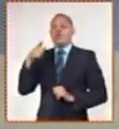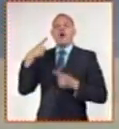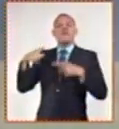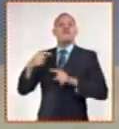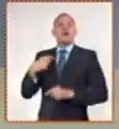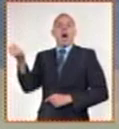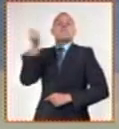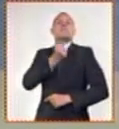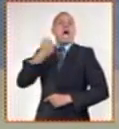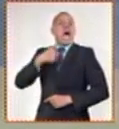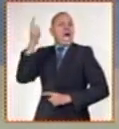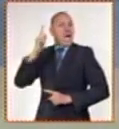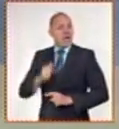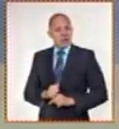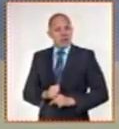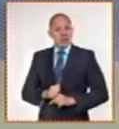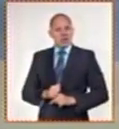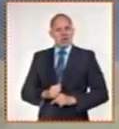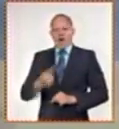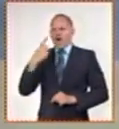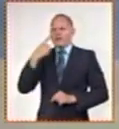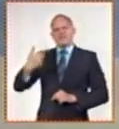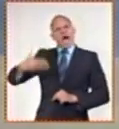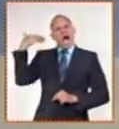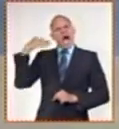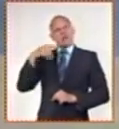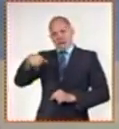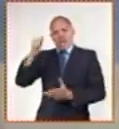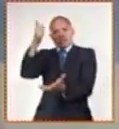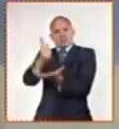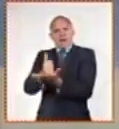vi a la policía de la ciudad de Buenos Aires